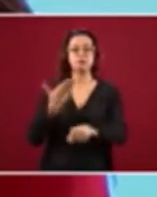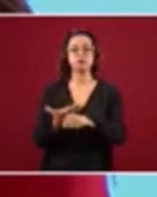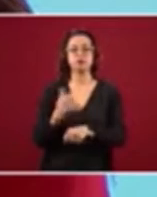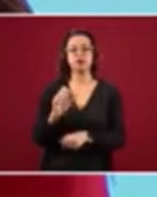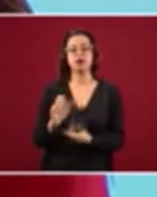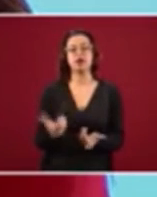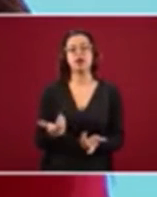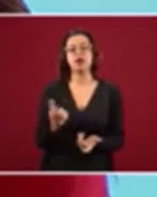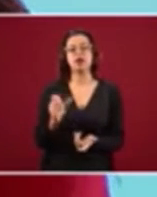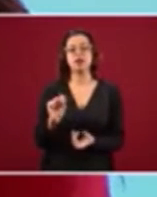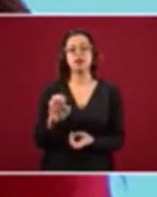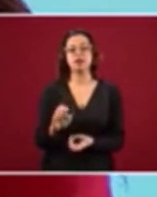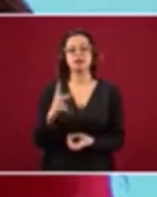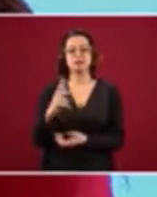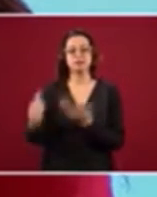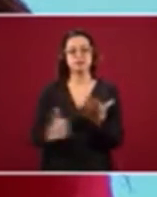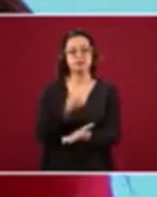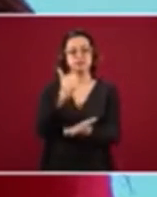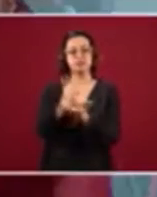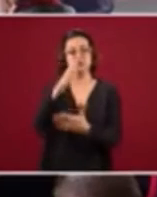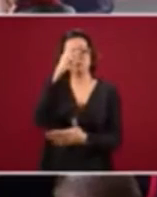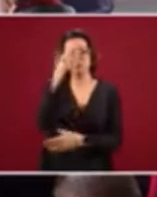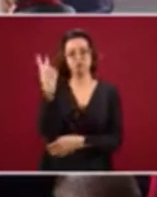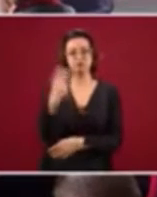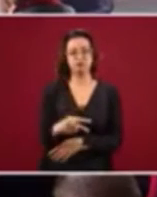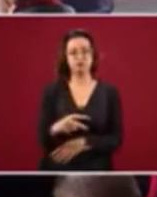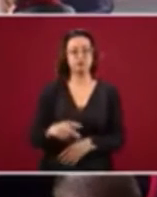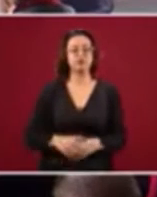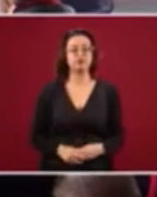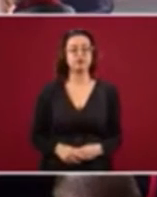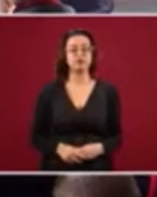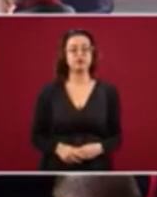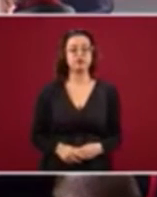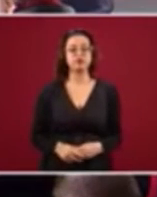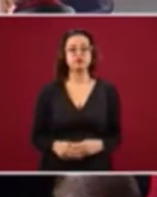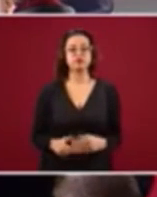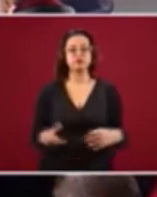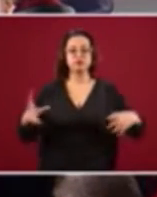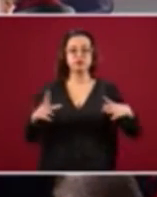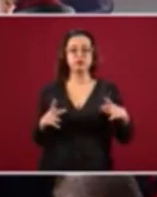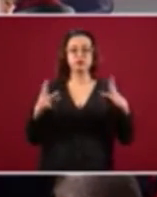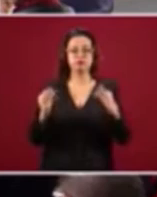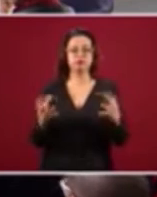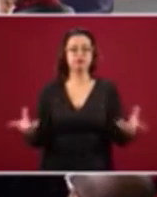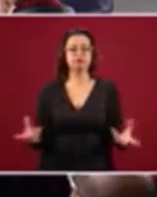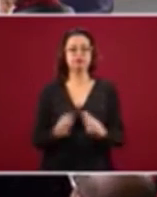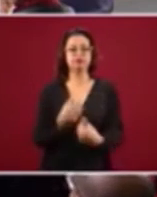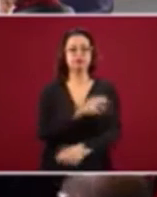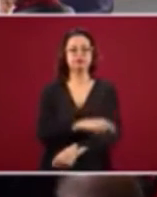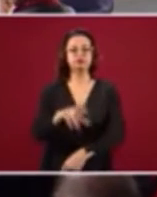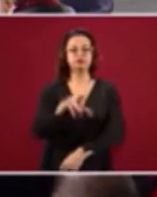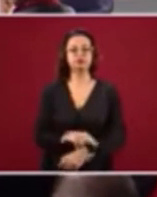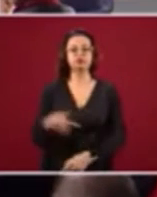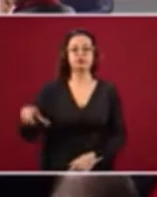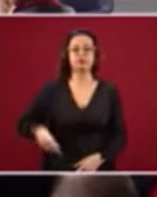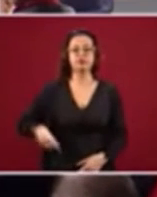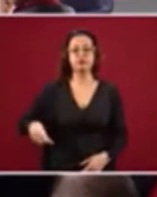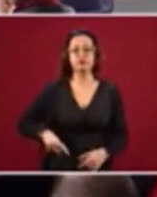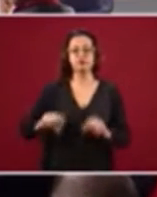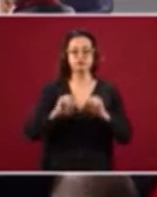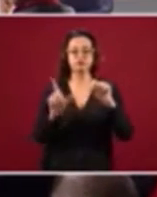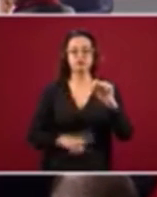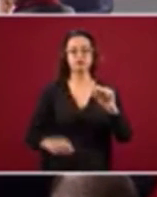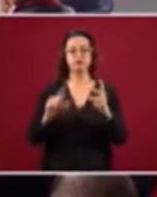Educación del Gobierno de la Ciudad y que ha sido formada en colaboración con el Gobierno de México, también con la Secretaría de